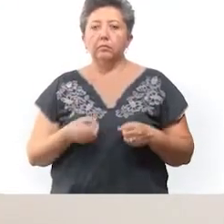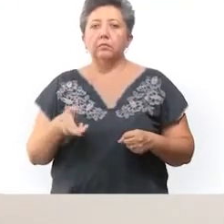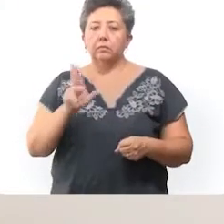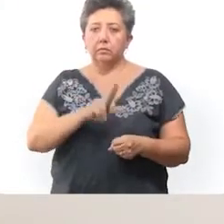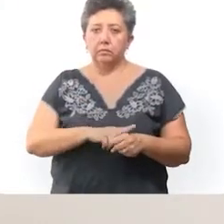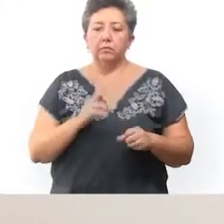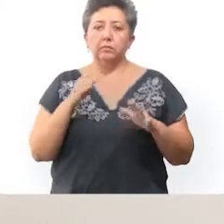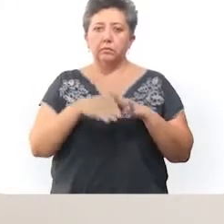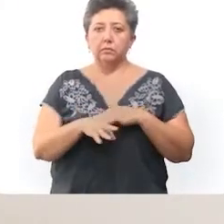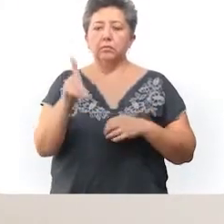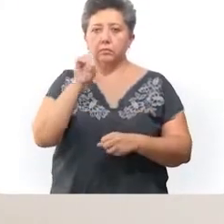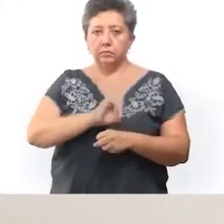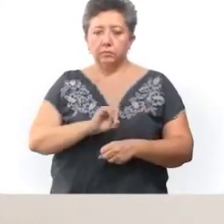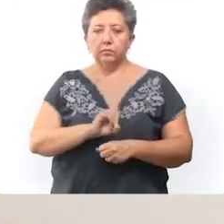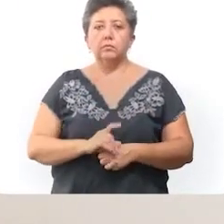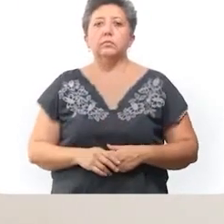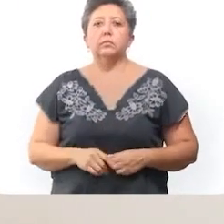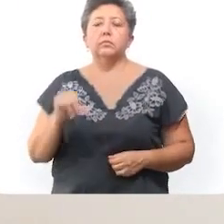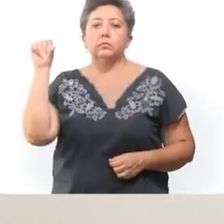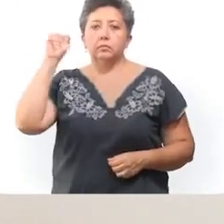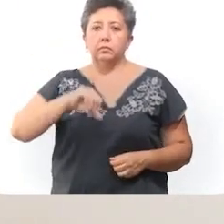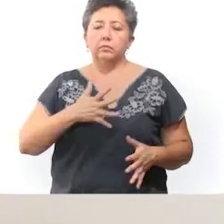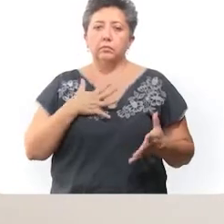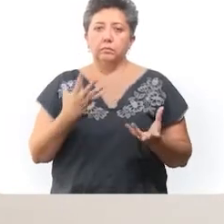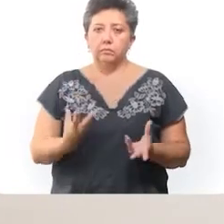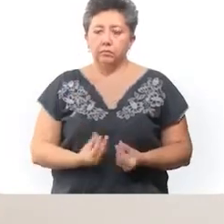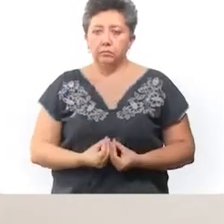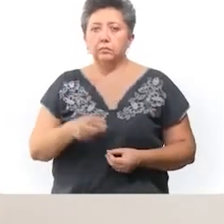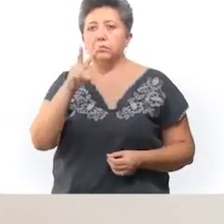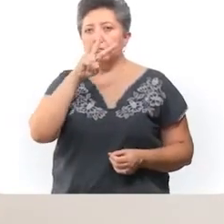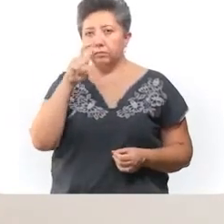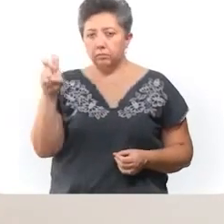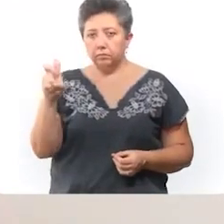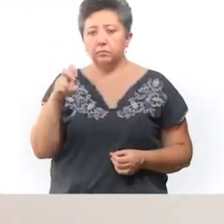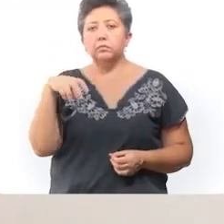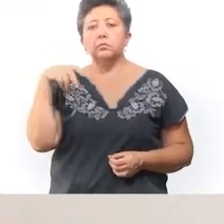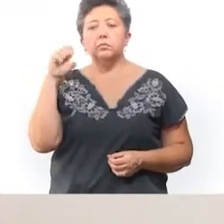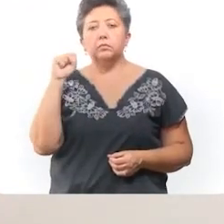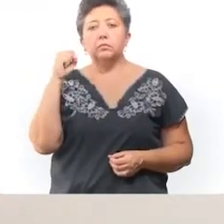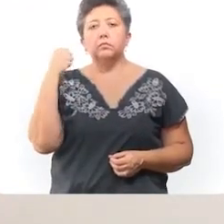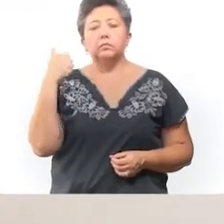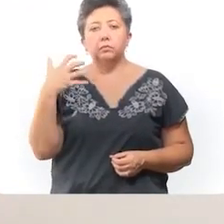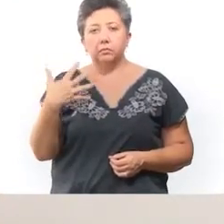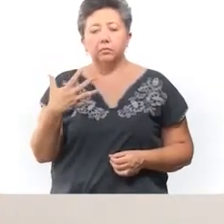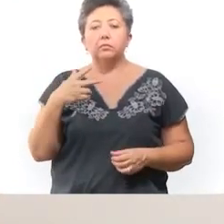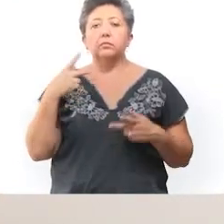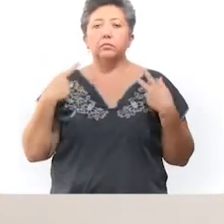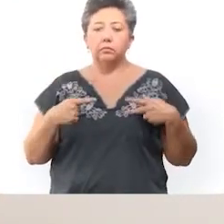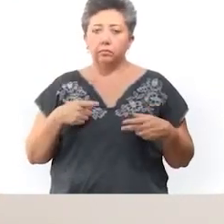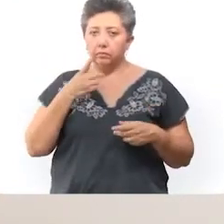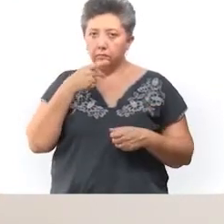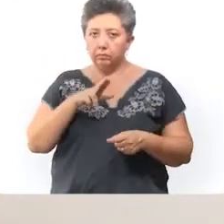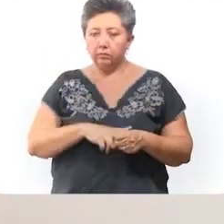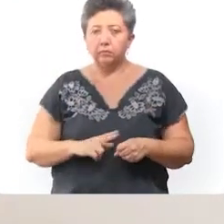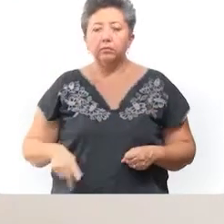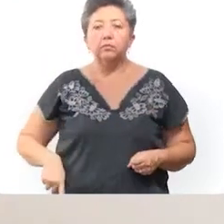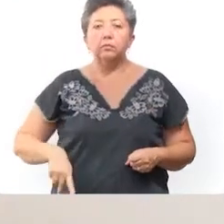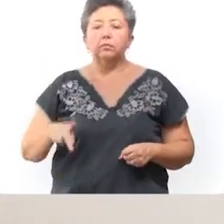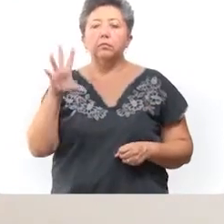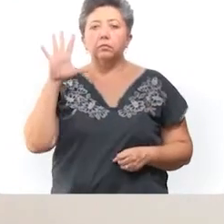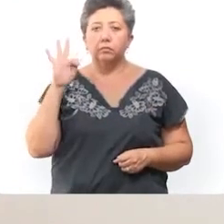la ocupación hospitalaria y los ingresos diarios. El día de hoy tenemos 265 pacientes en hospitales públicos,